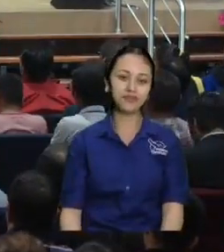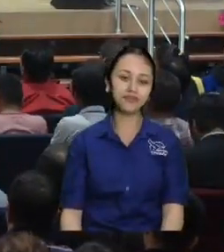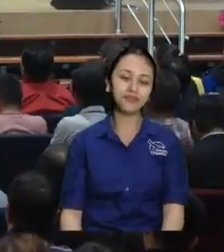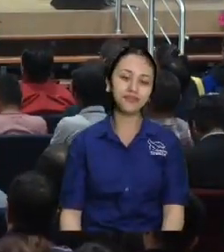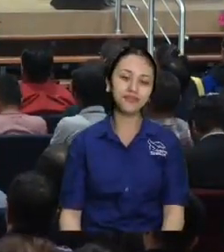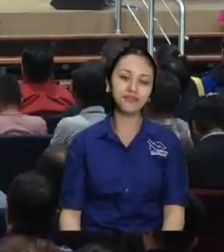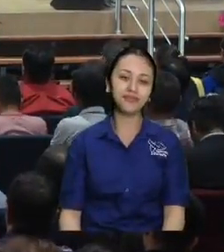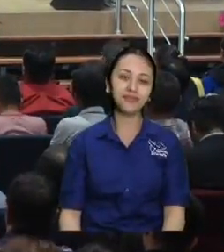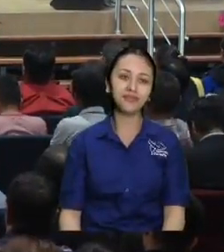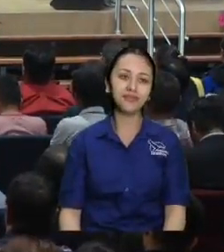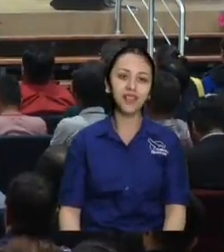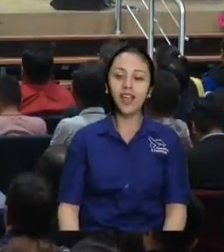Vení para acá, mamita.